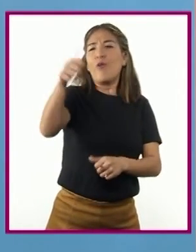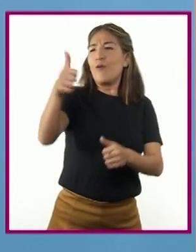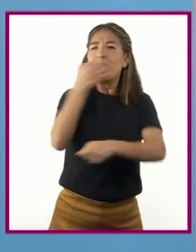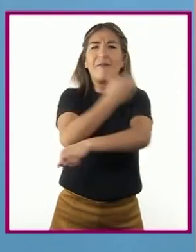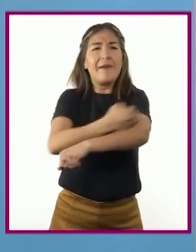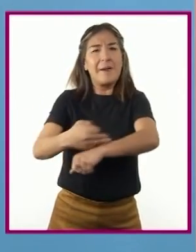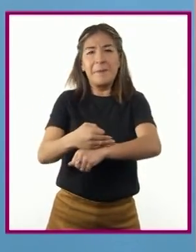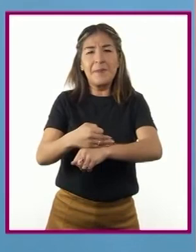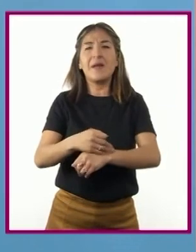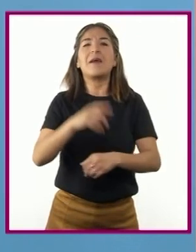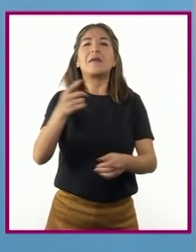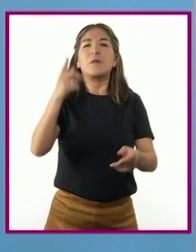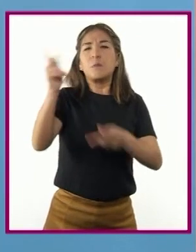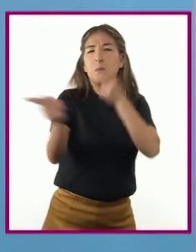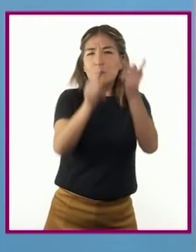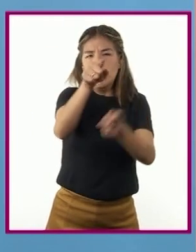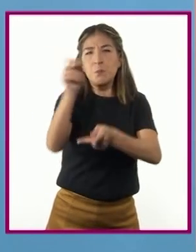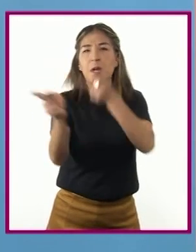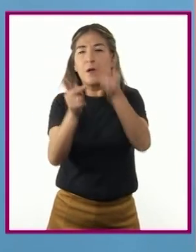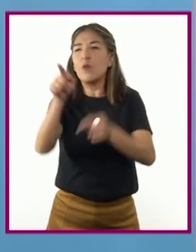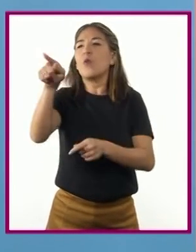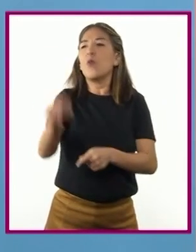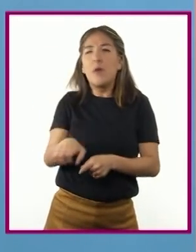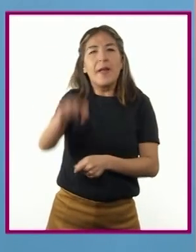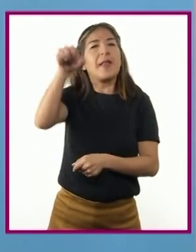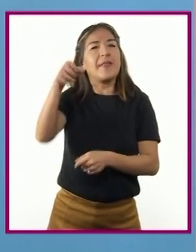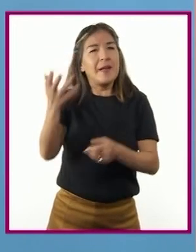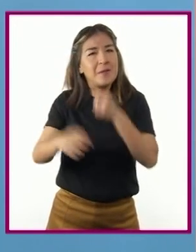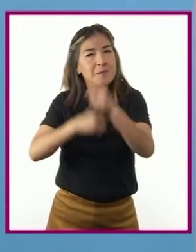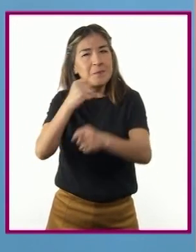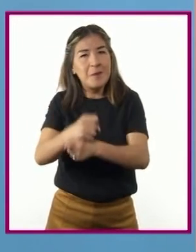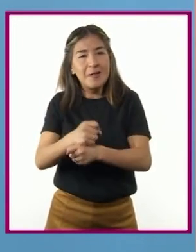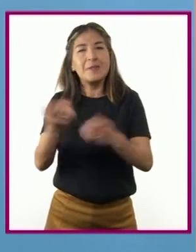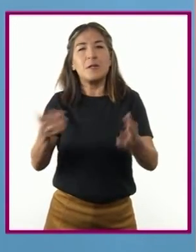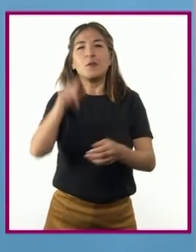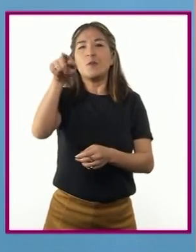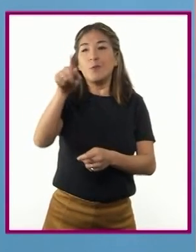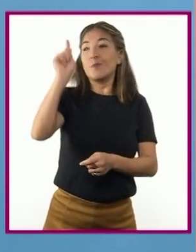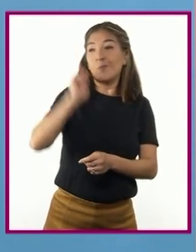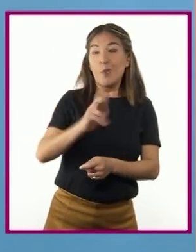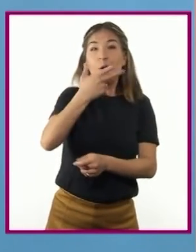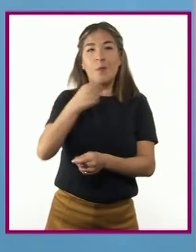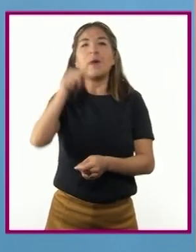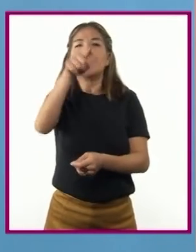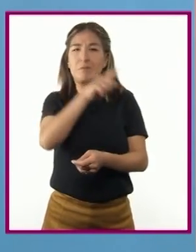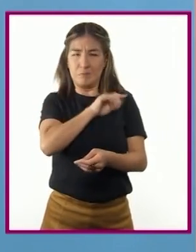familiares. Pregúntenles por su edad y registren su género.